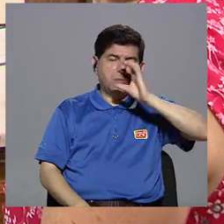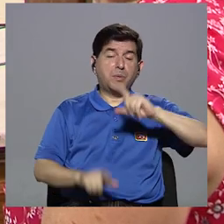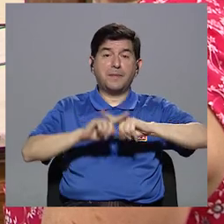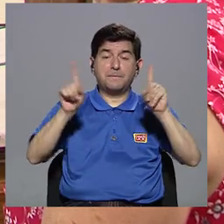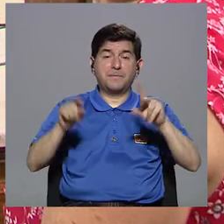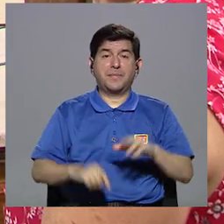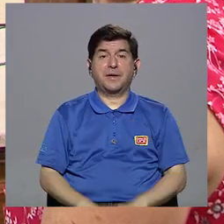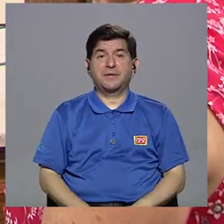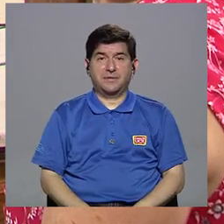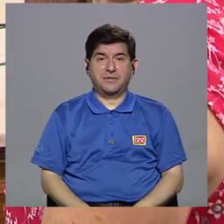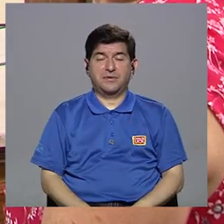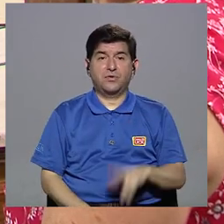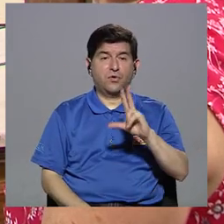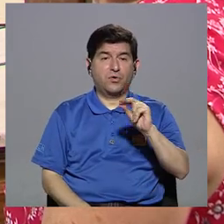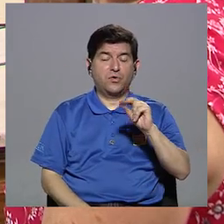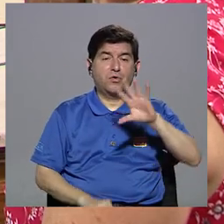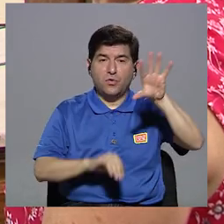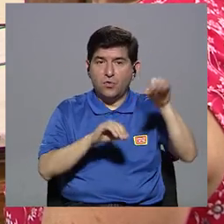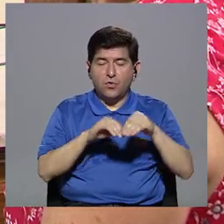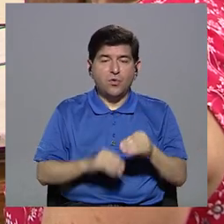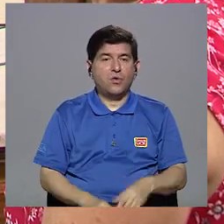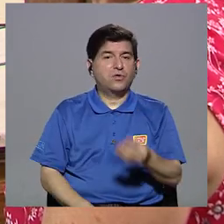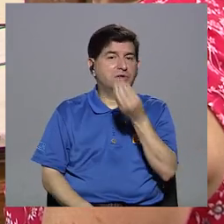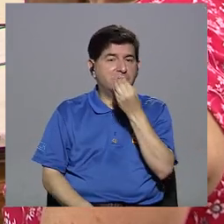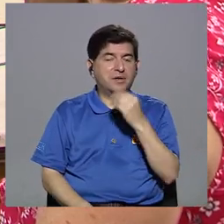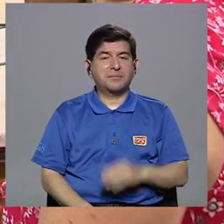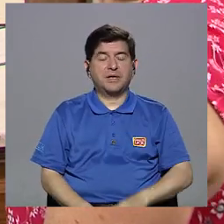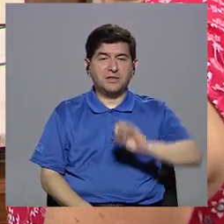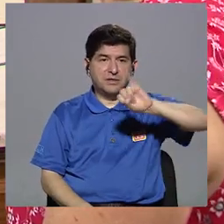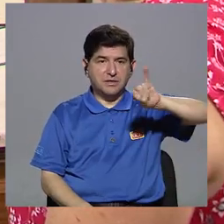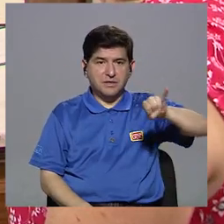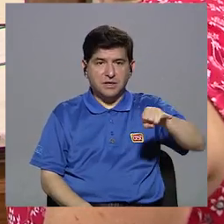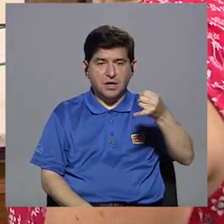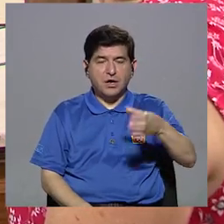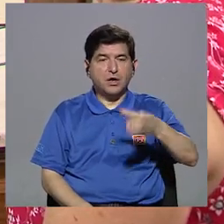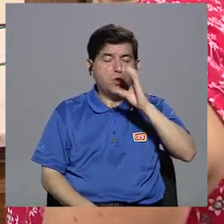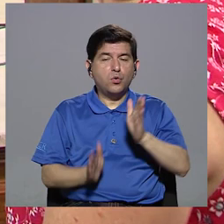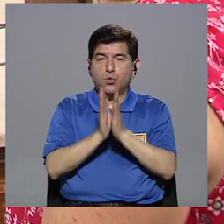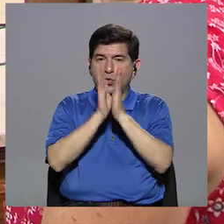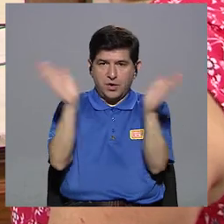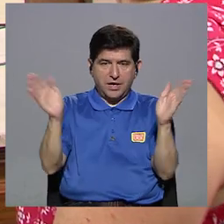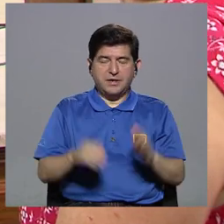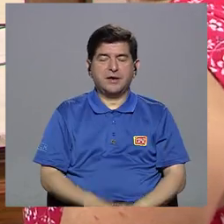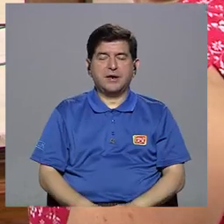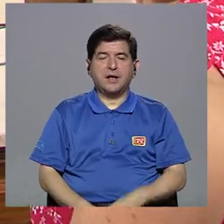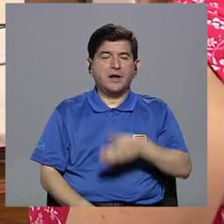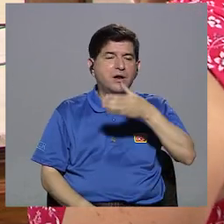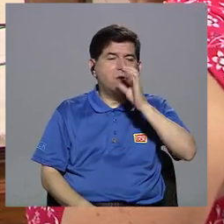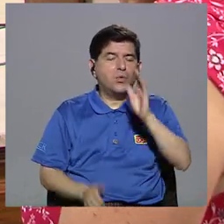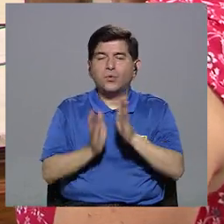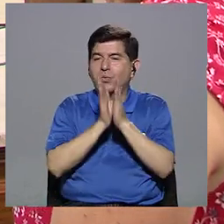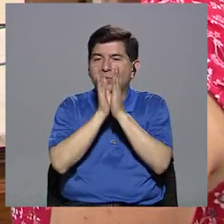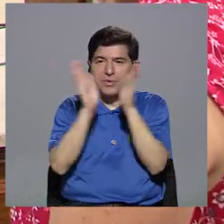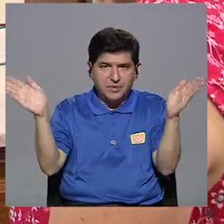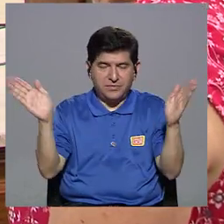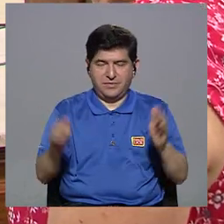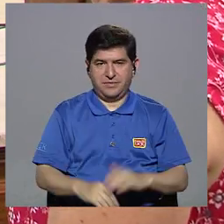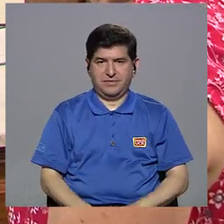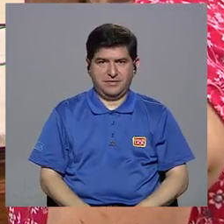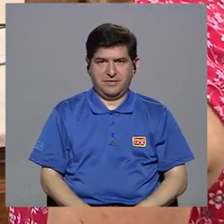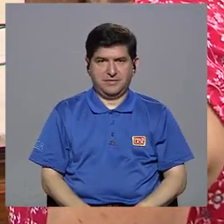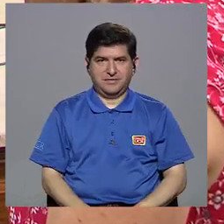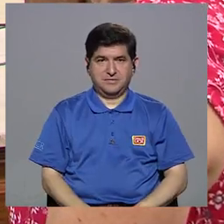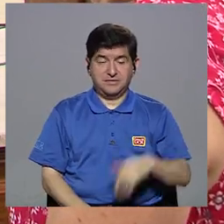su hub en naranja pero no no no incorporar yo en la dieta porque el jugo de naranja y los jugos en general y los refrescos en general